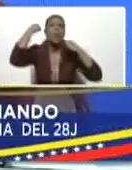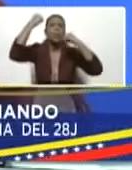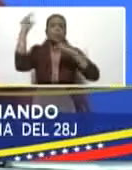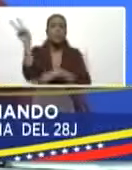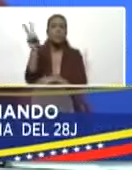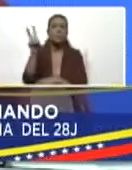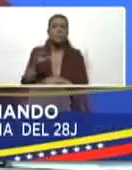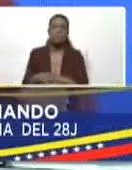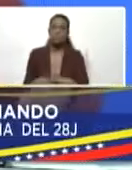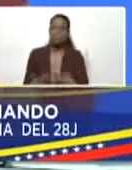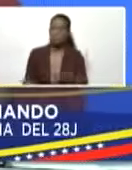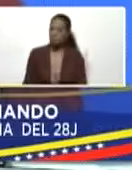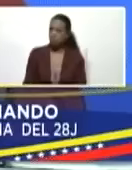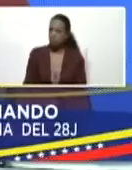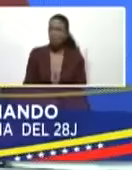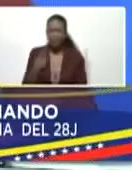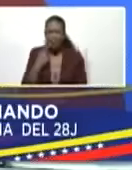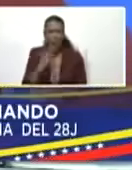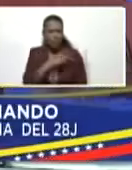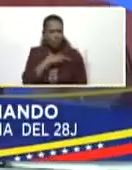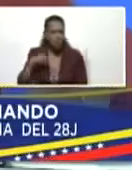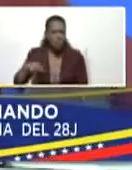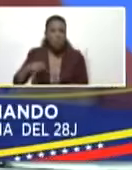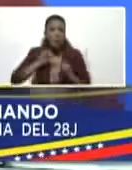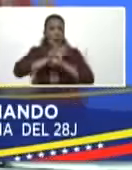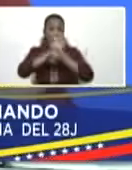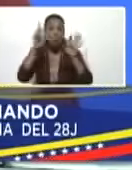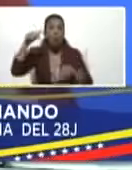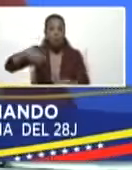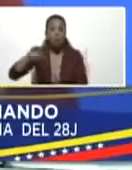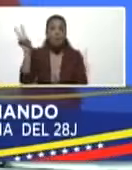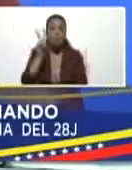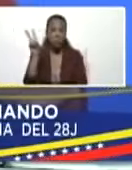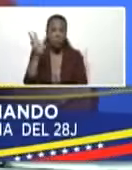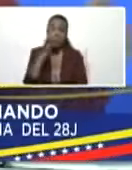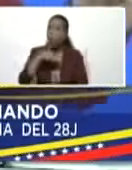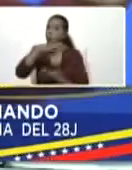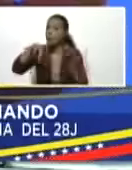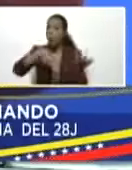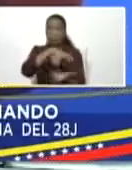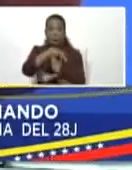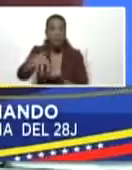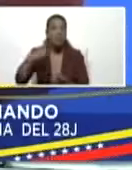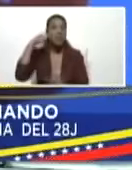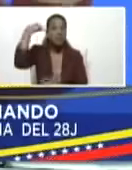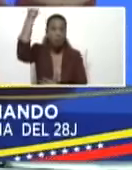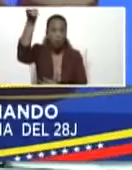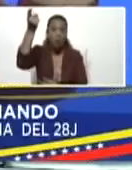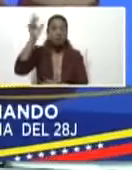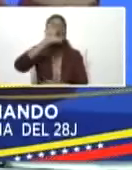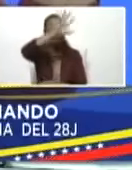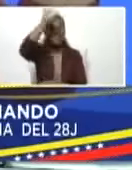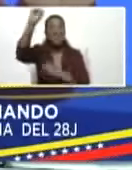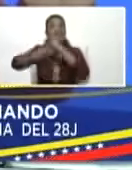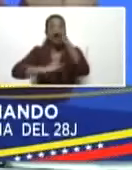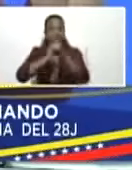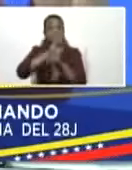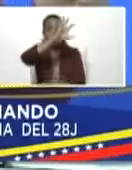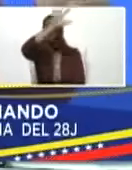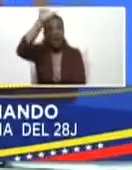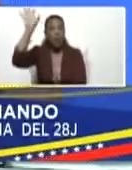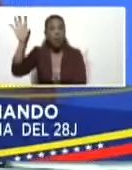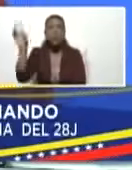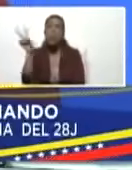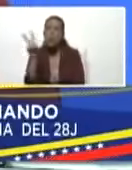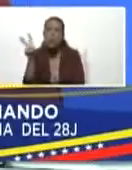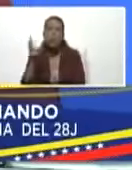Venezuela. Eso a nosotros nos queda claro aquí en Venezuela que no hay problema, pero eso es lo que ellos usan para el extranjero. Miren cómo está